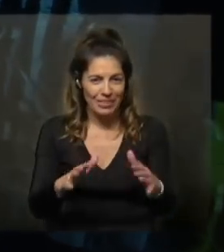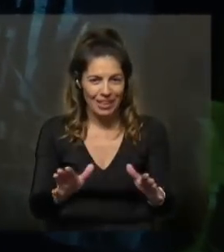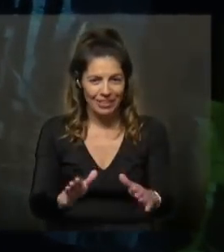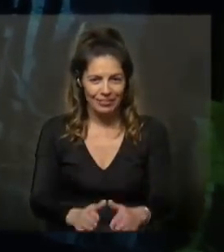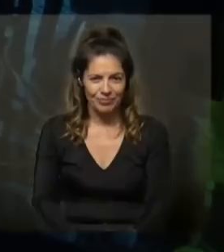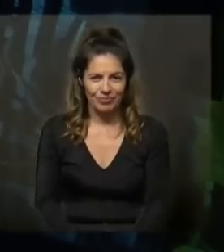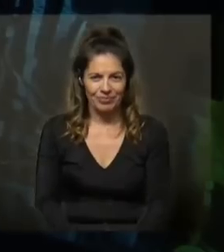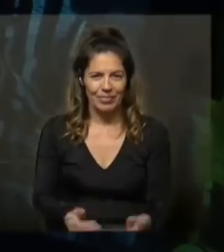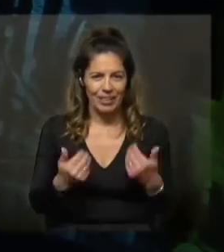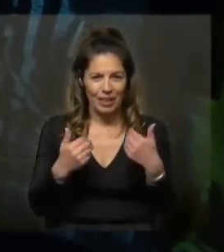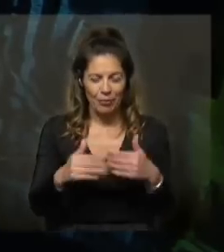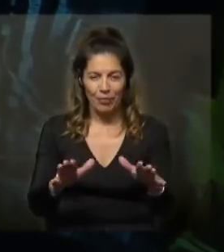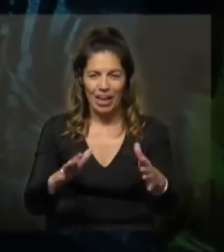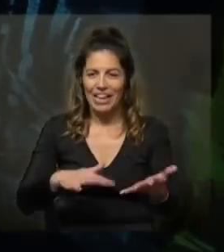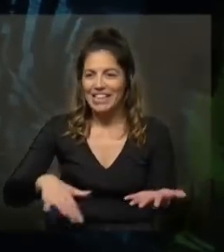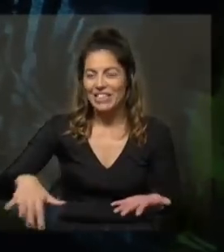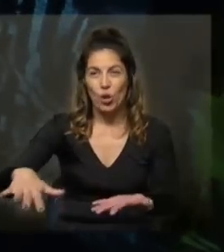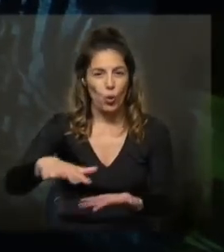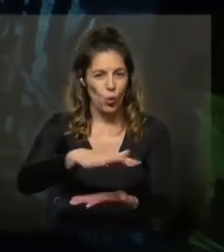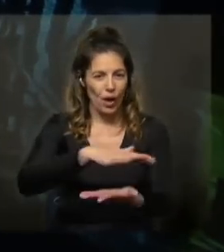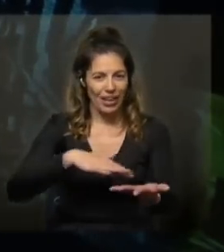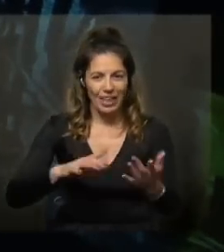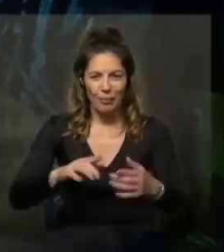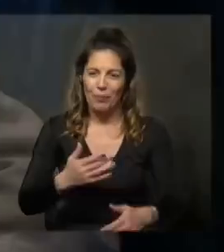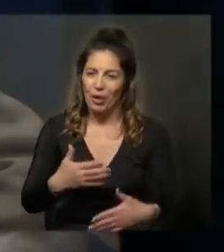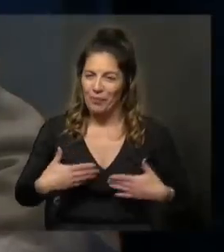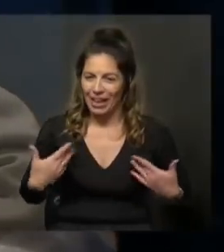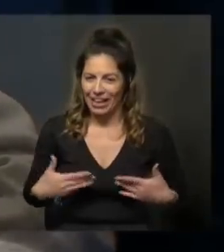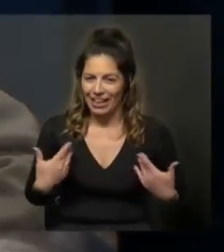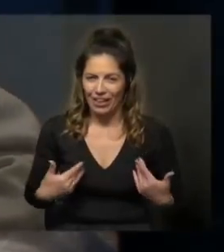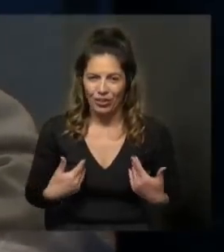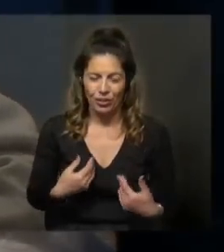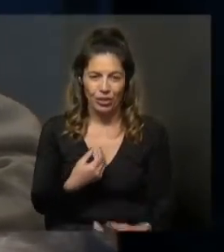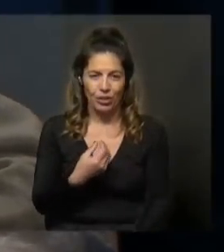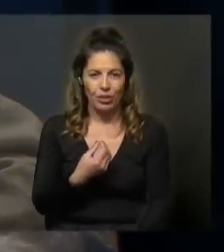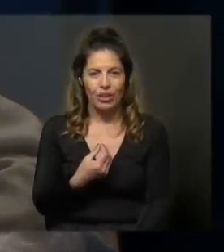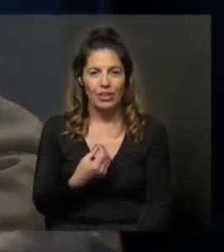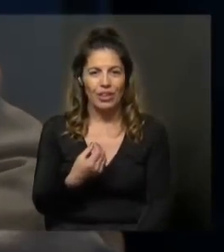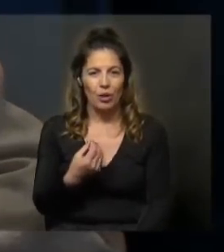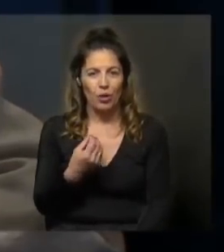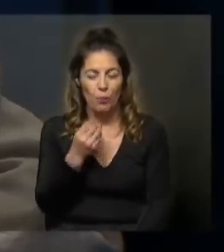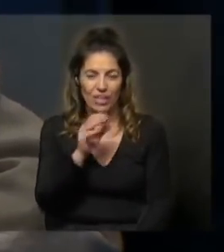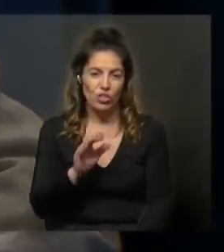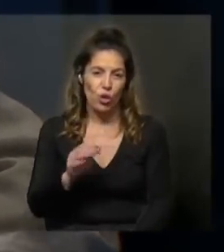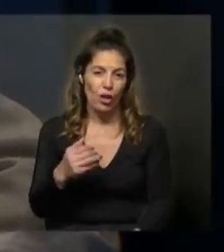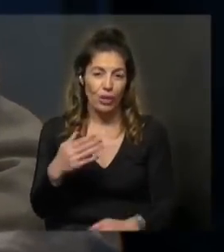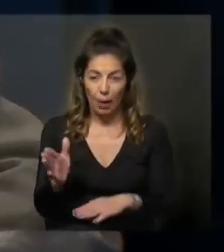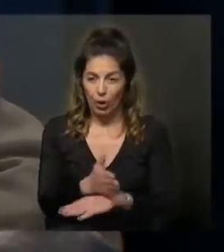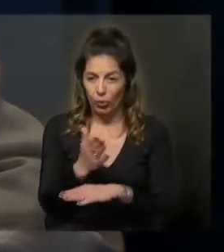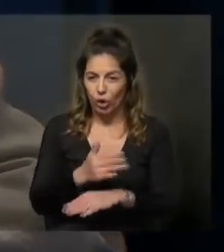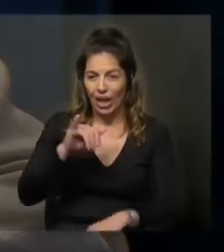introducción bueno me alegro mucho Le mandamos un beso a nuestra productora azul que no pudo estar